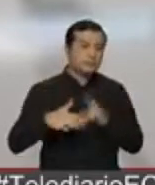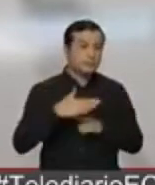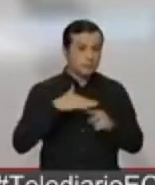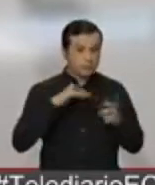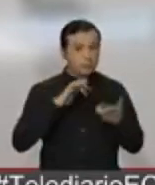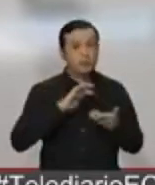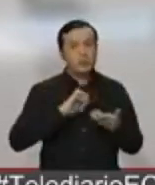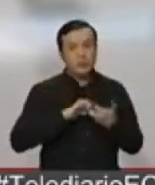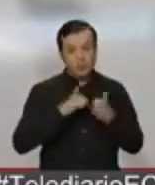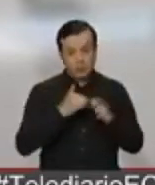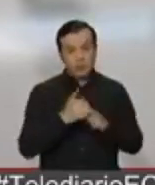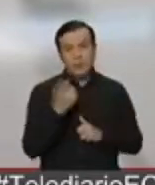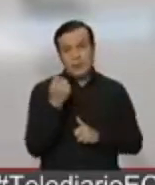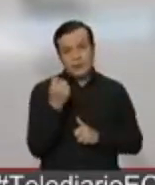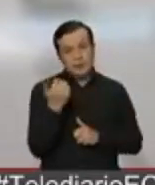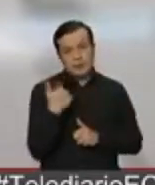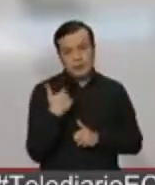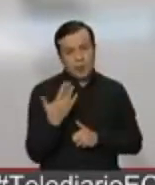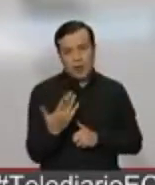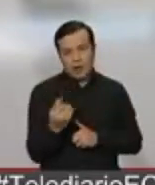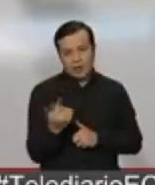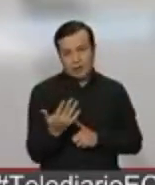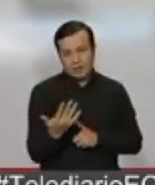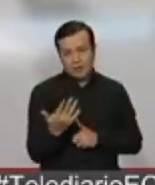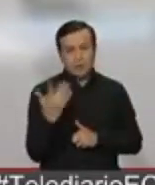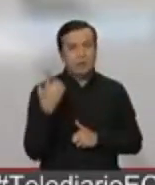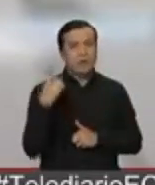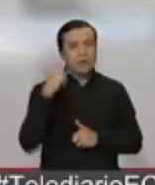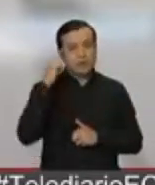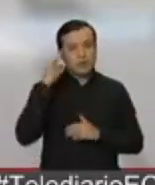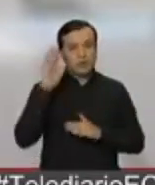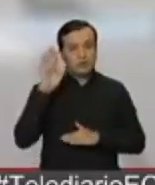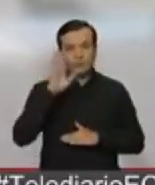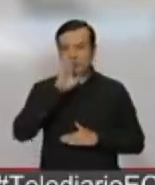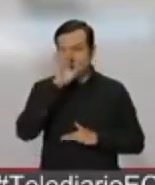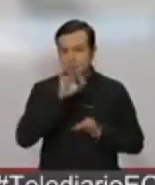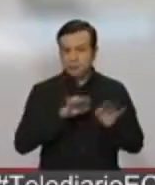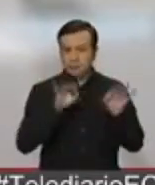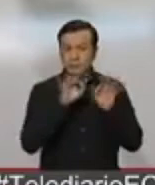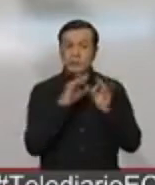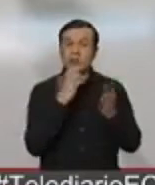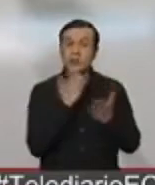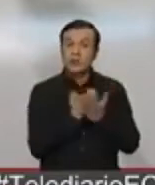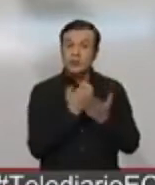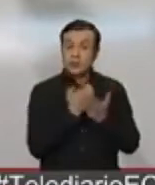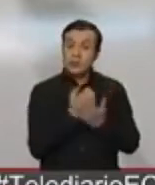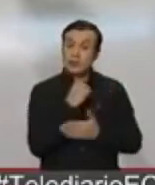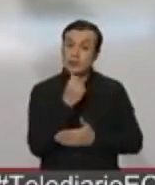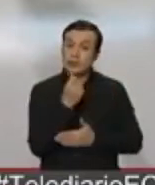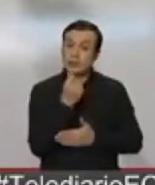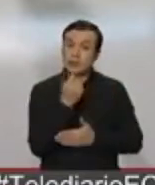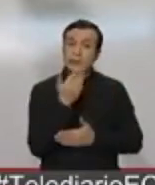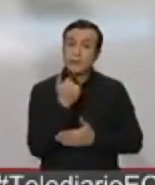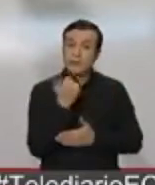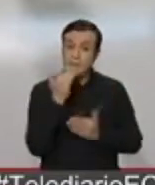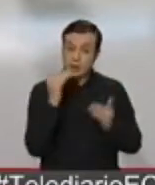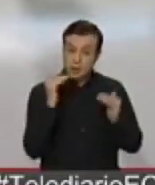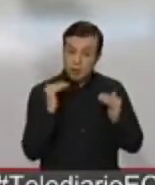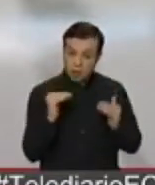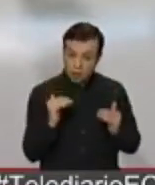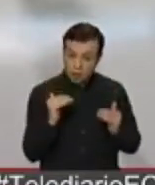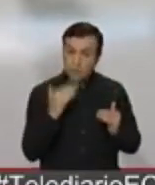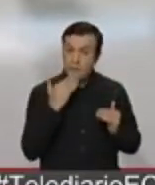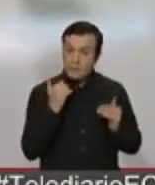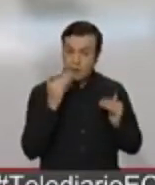estamos viviendo y por el compromiso del gobierno nacional de dejar una economía fiscal mejor de la que recibimos sin